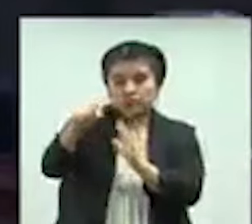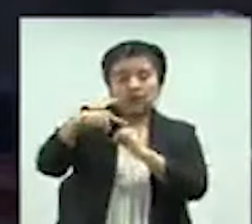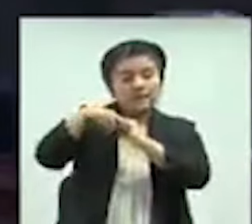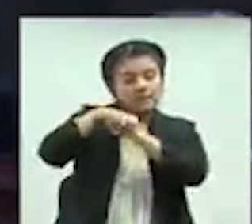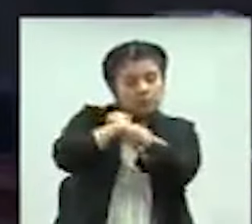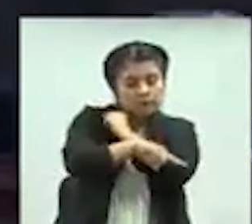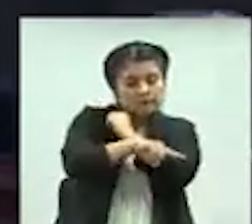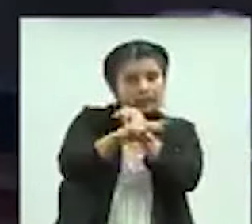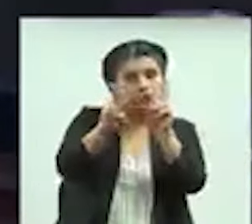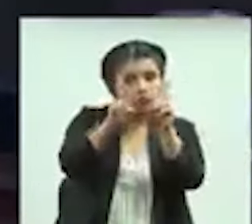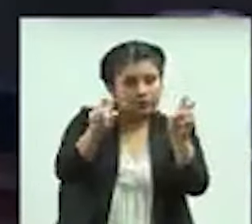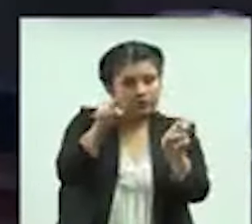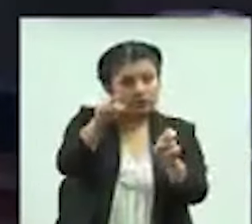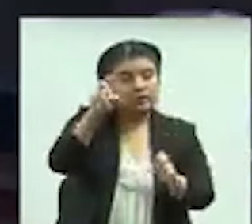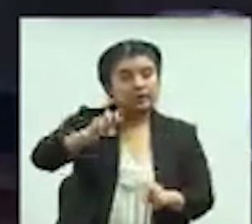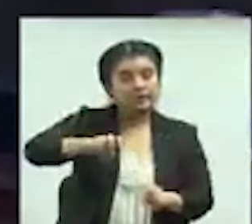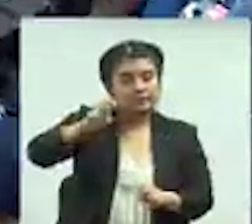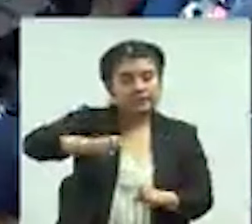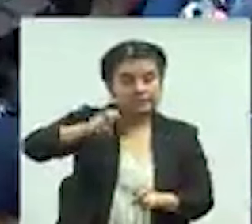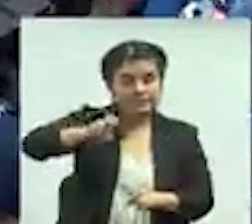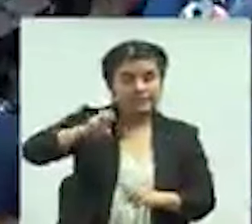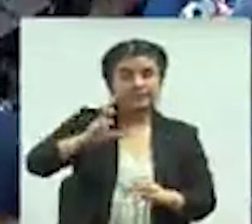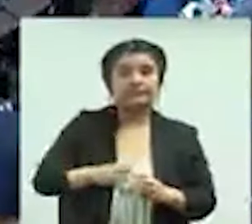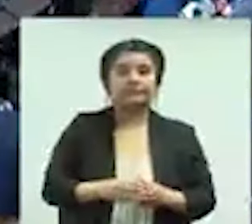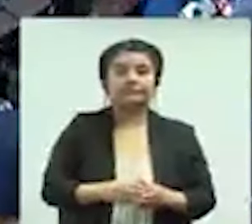temas que considera necesarios.